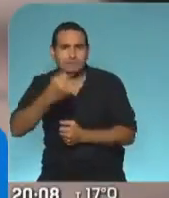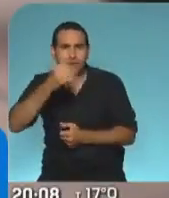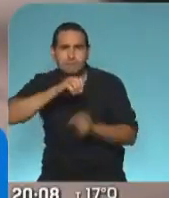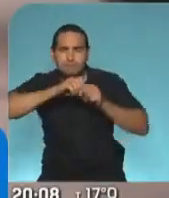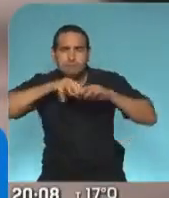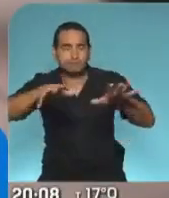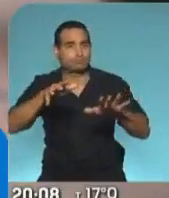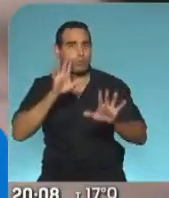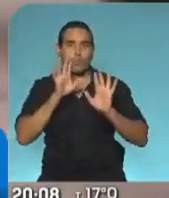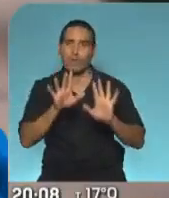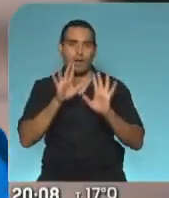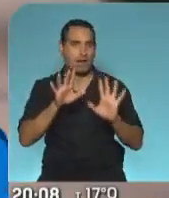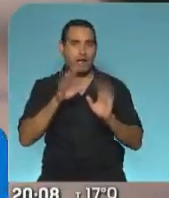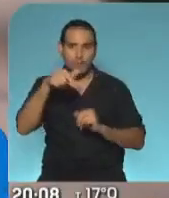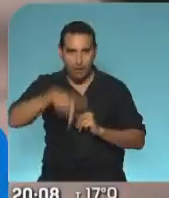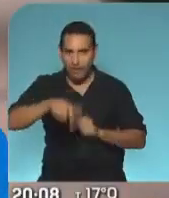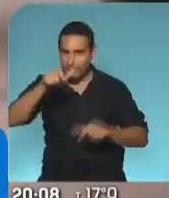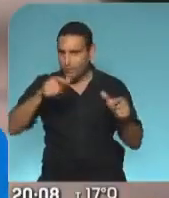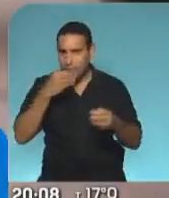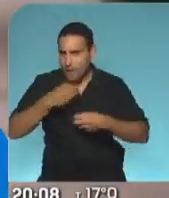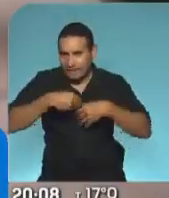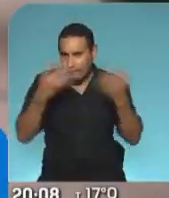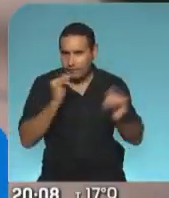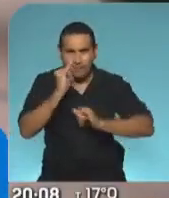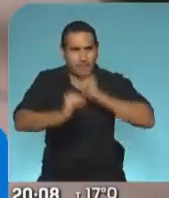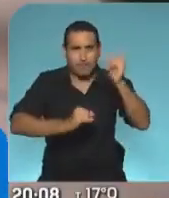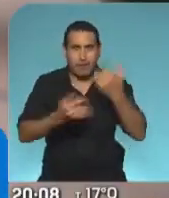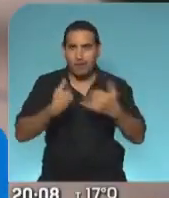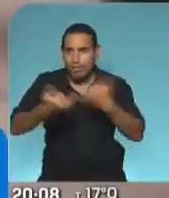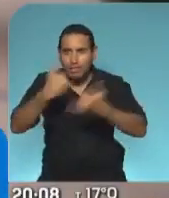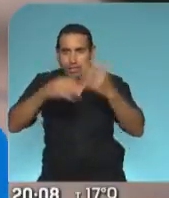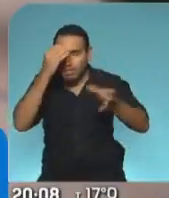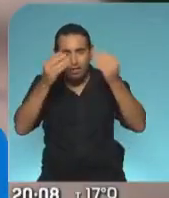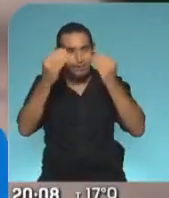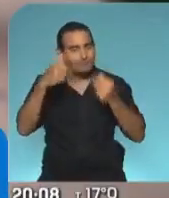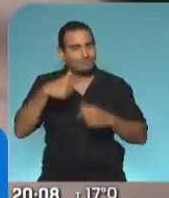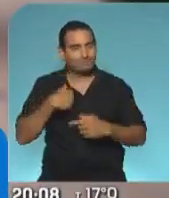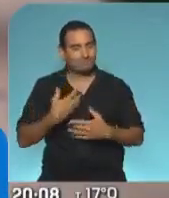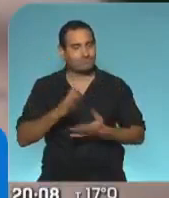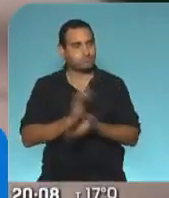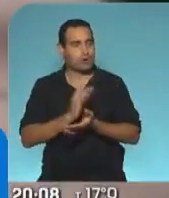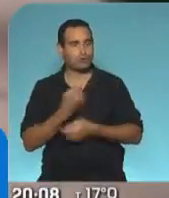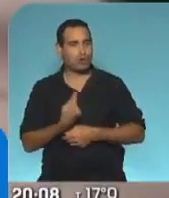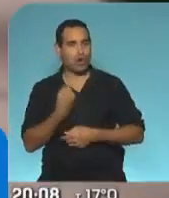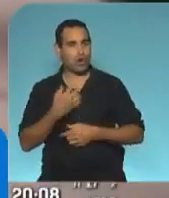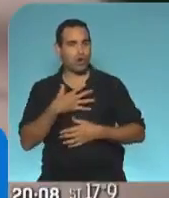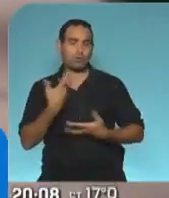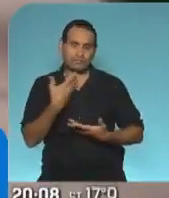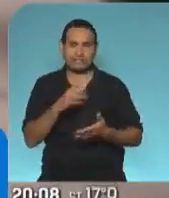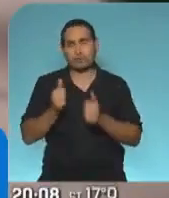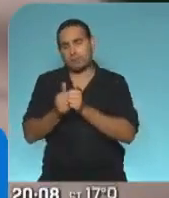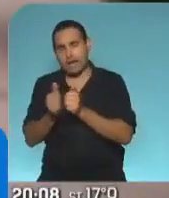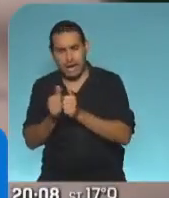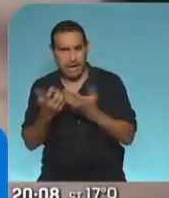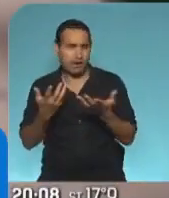estamos a expensas de cualquier verdura, porque estamos muy solos, cada uno está muy solo, a pesar de que por ahí viva en pareja